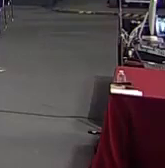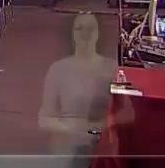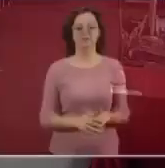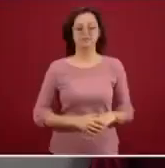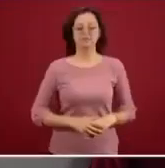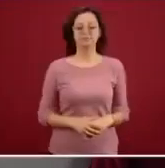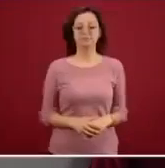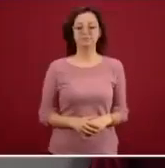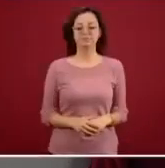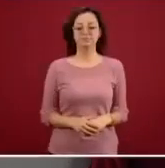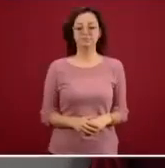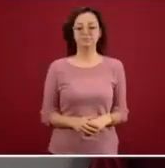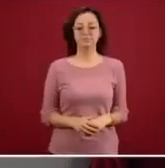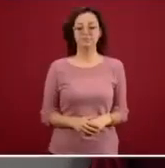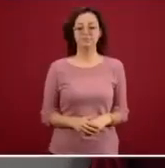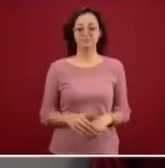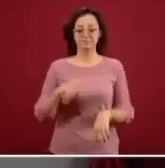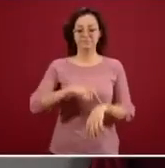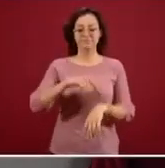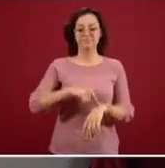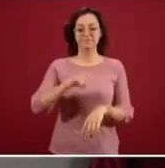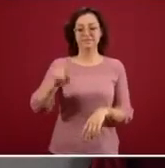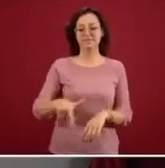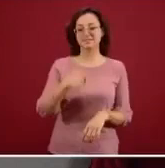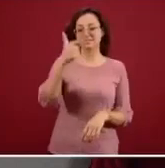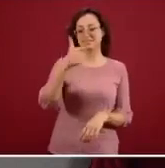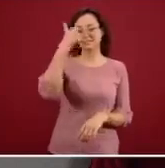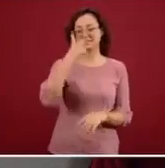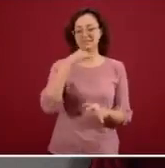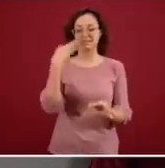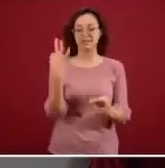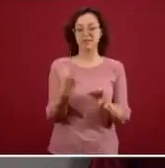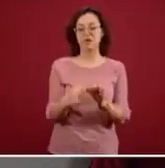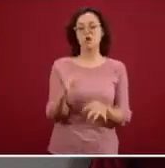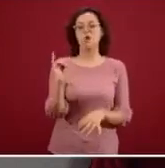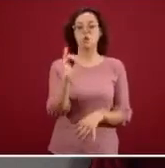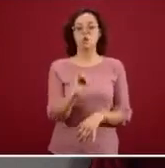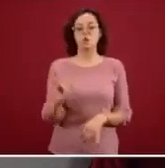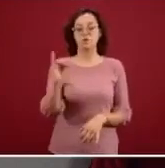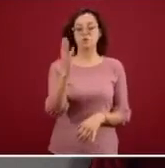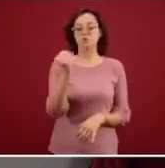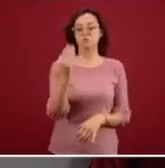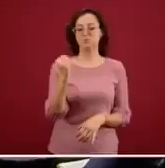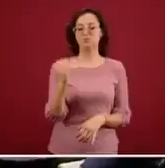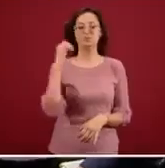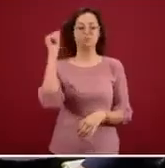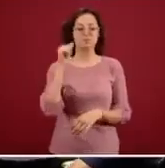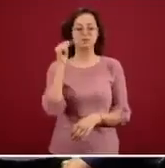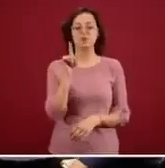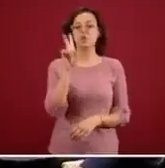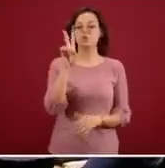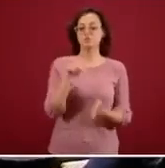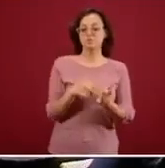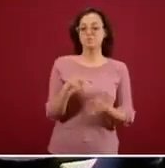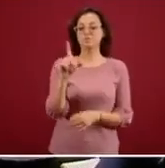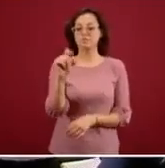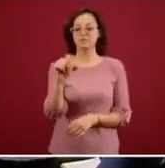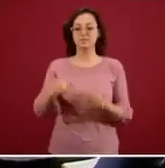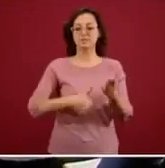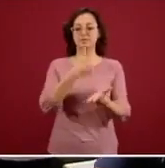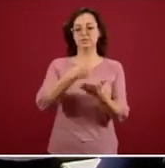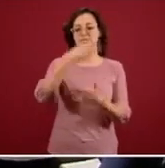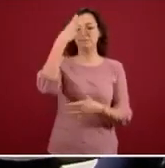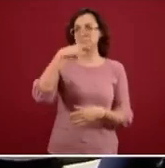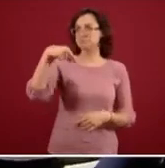Muy bien, pues son las 19 horas en punto del jueves 9 de abril de 2020. Estamos en la Ciudad de México, en el